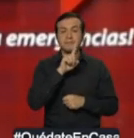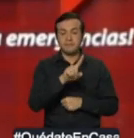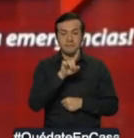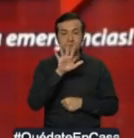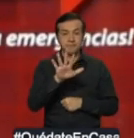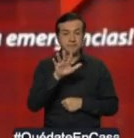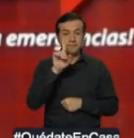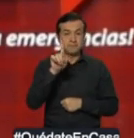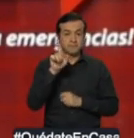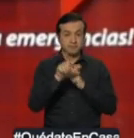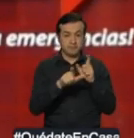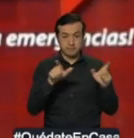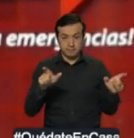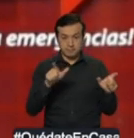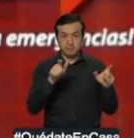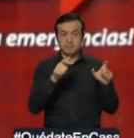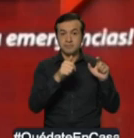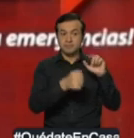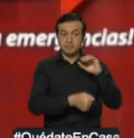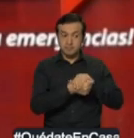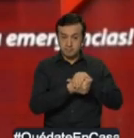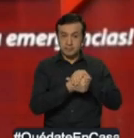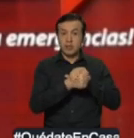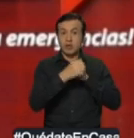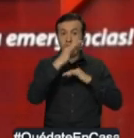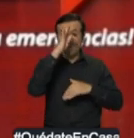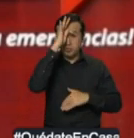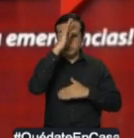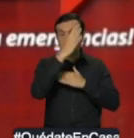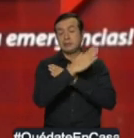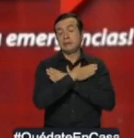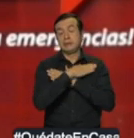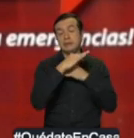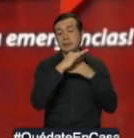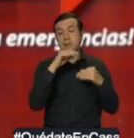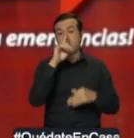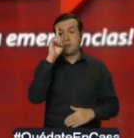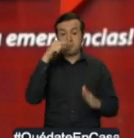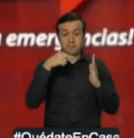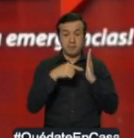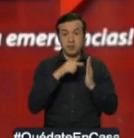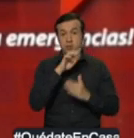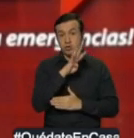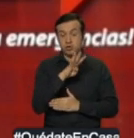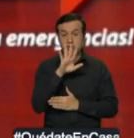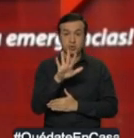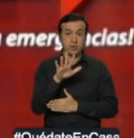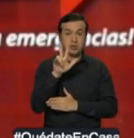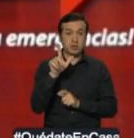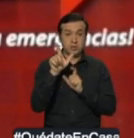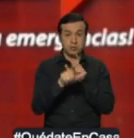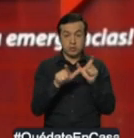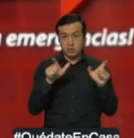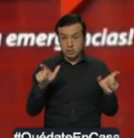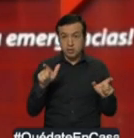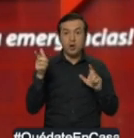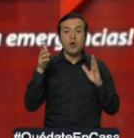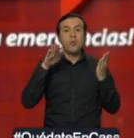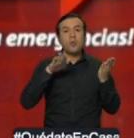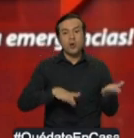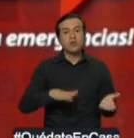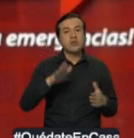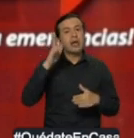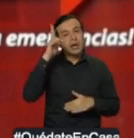151 hospitalizados con pronóstico reservado mil 453 personas fallecidas